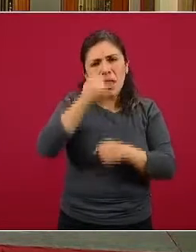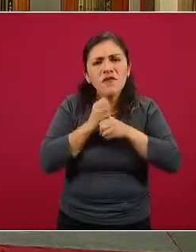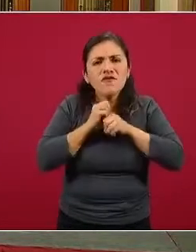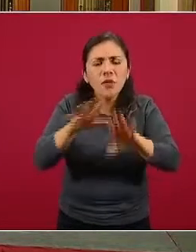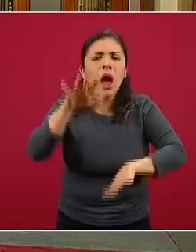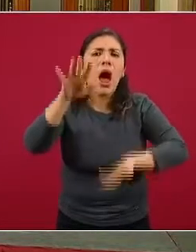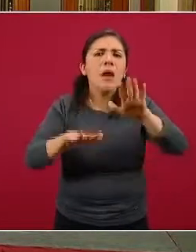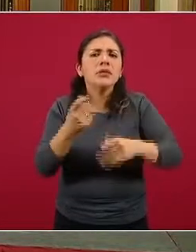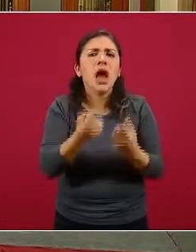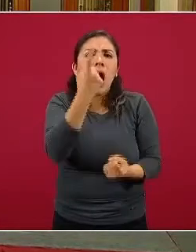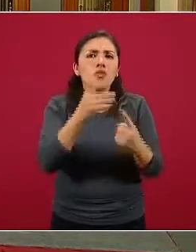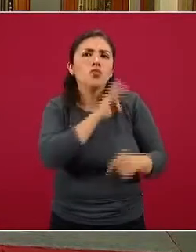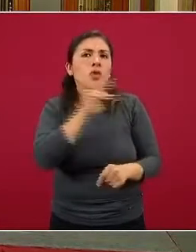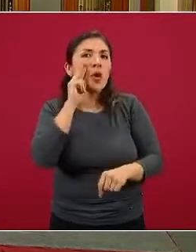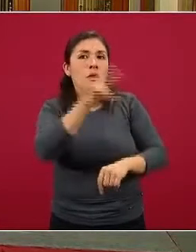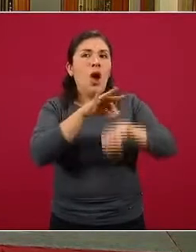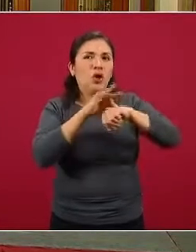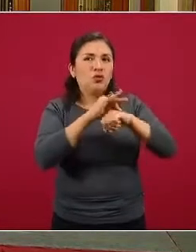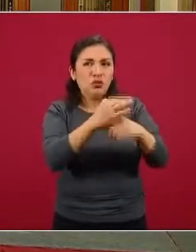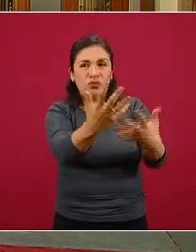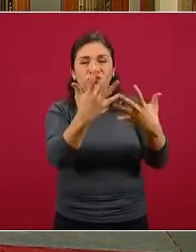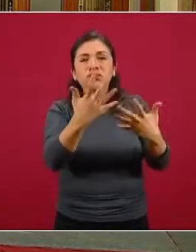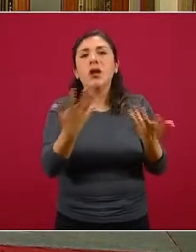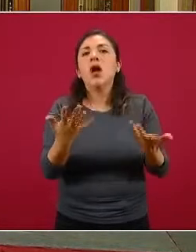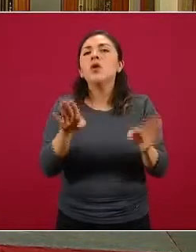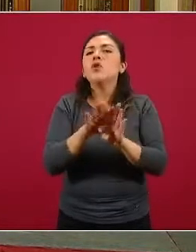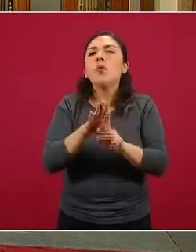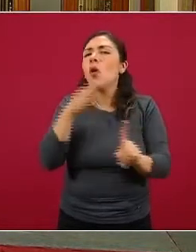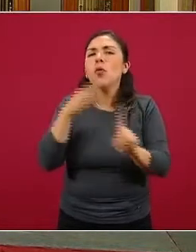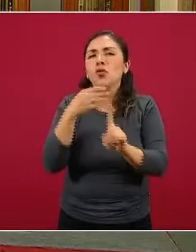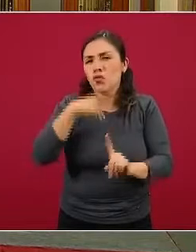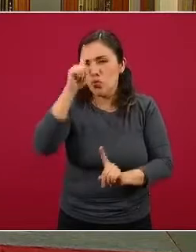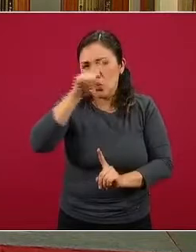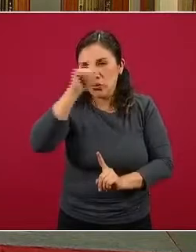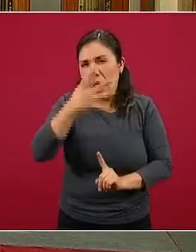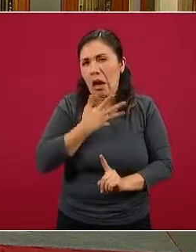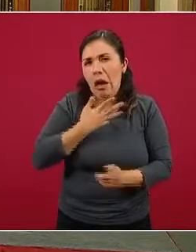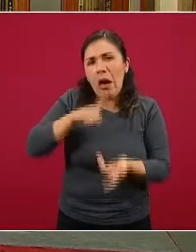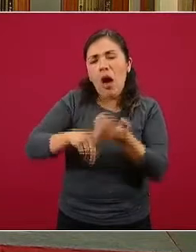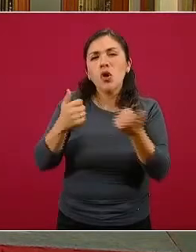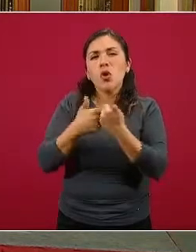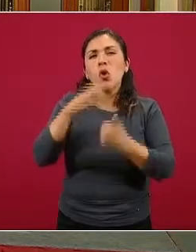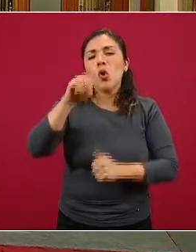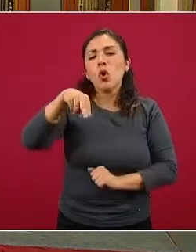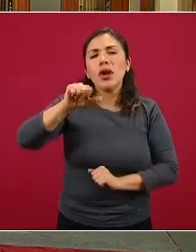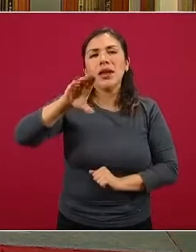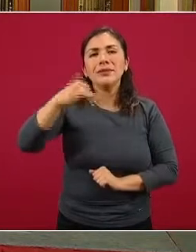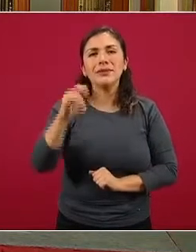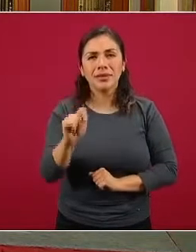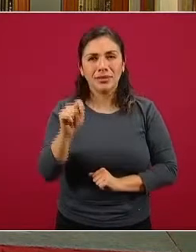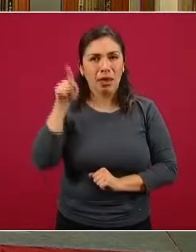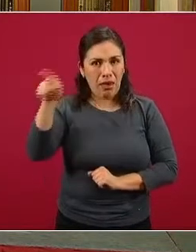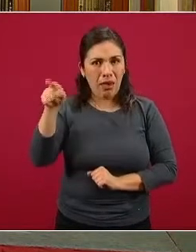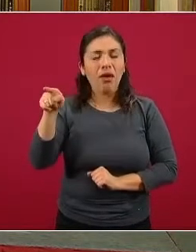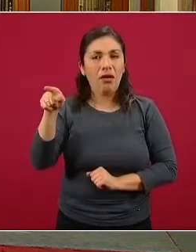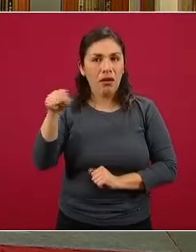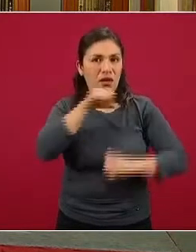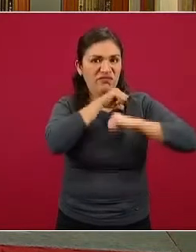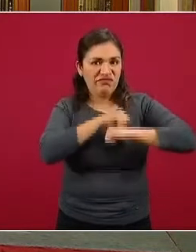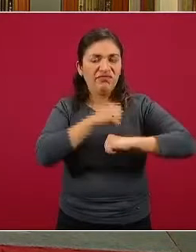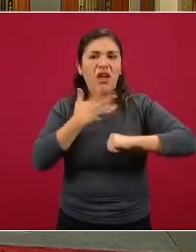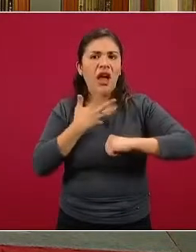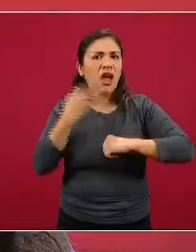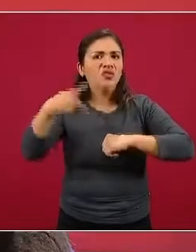información, a veces, algunos de ellos muy visuales. En particular le recomendamos el que tenemos a través de CONACYT. CONACYT tiene